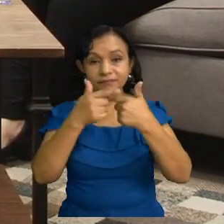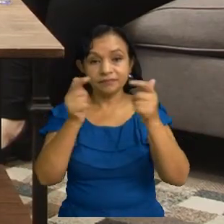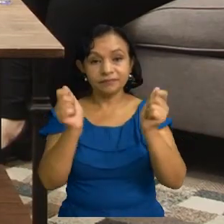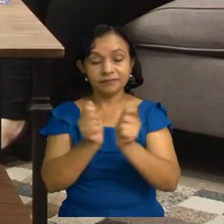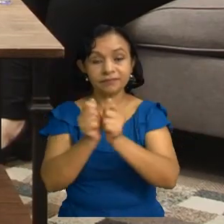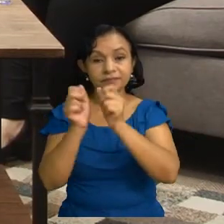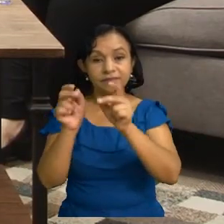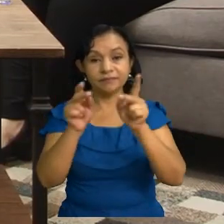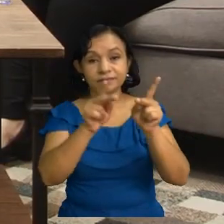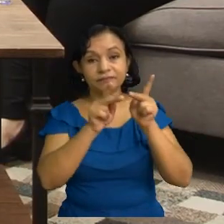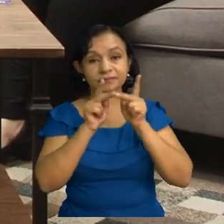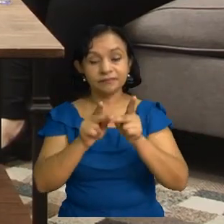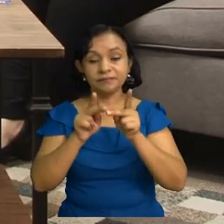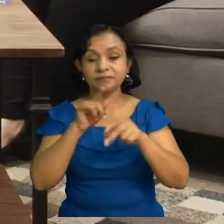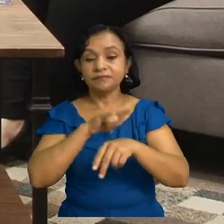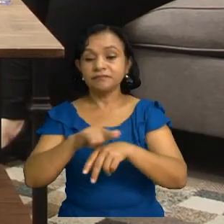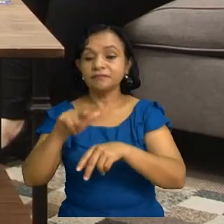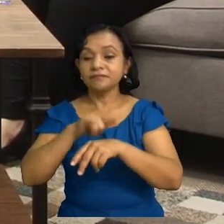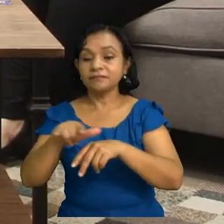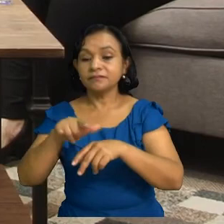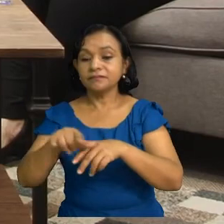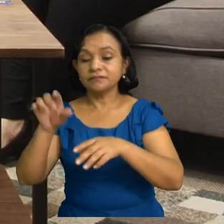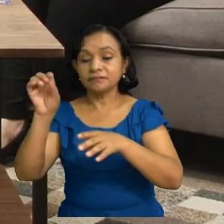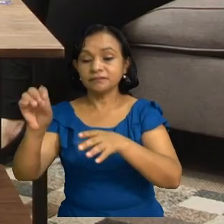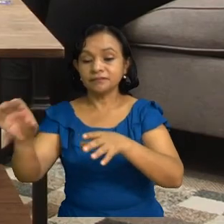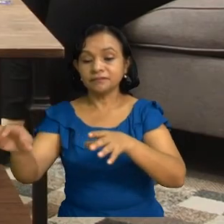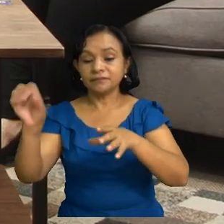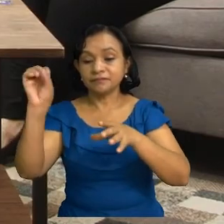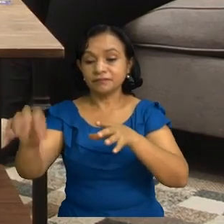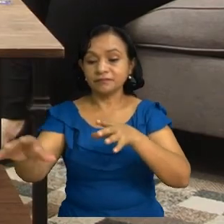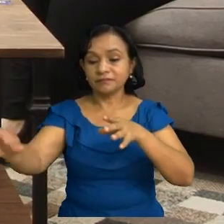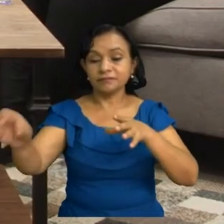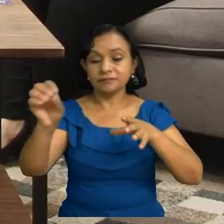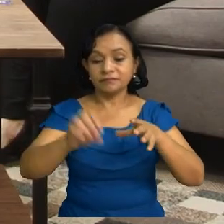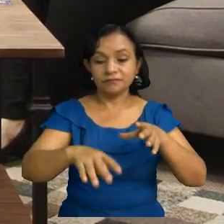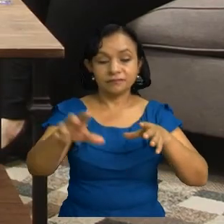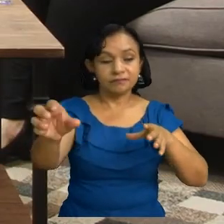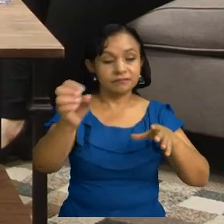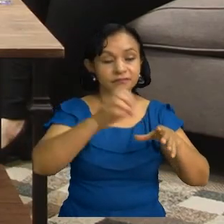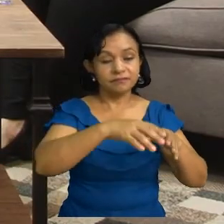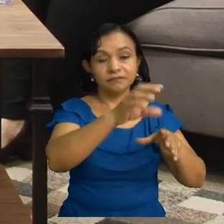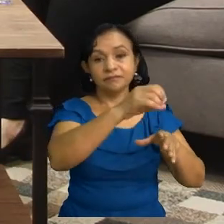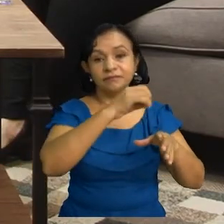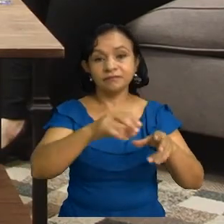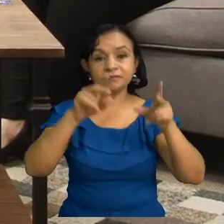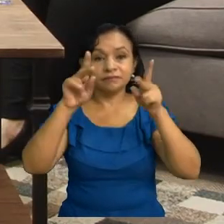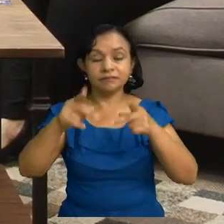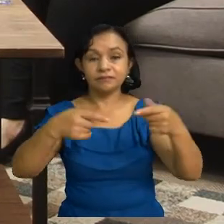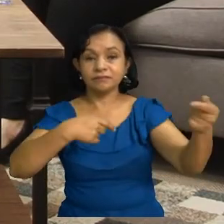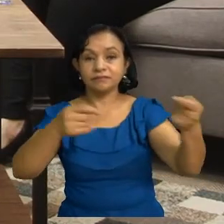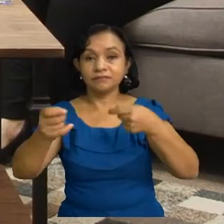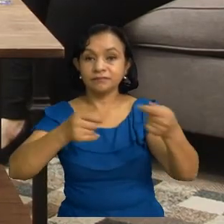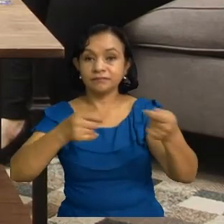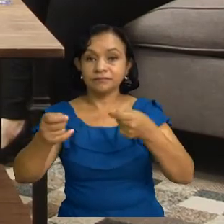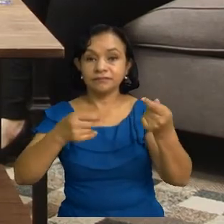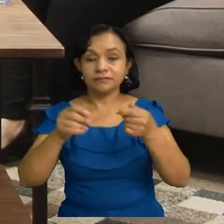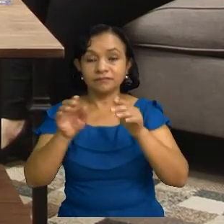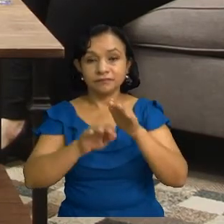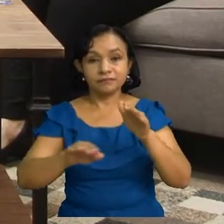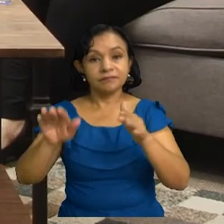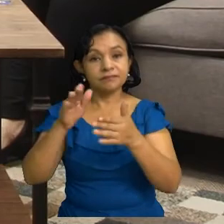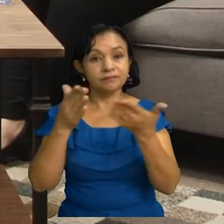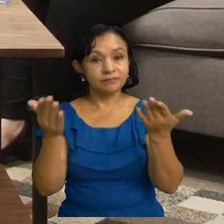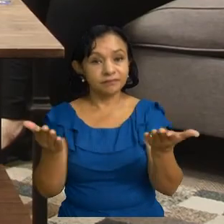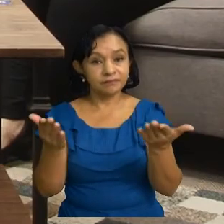cantidad de recicladores formales y no formales ya entonces y los exportadores que es el sector más formal